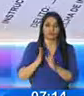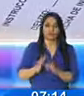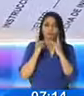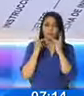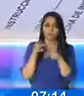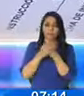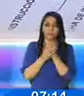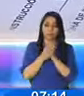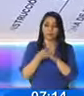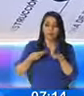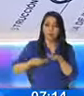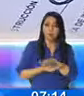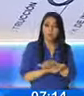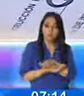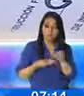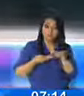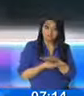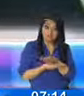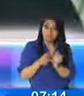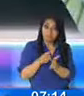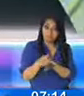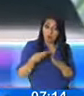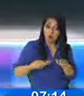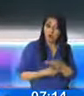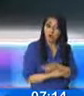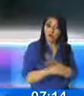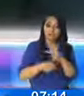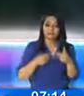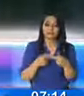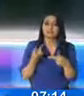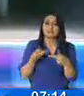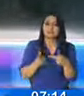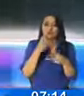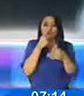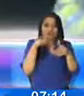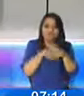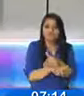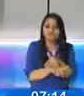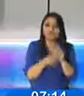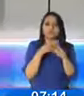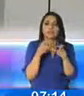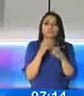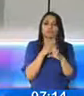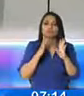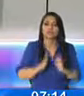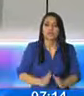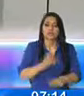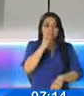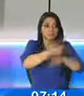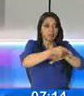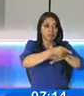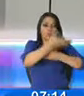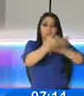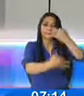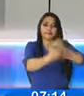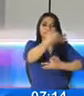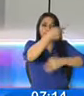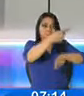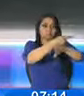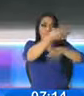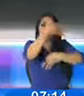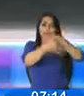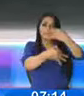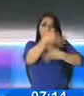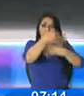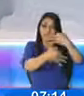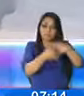develó el supuesto pago de coimas sino una aparente injerencia del exfuncionario en el dictamen del conjuez marco Maldonado